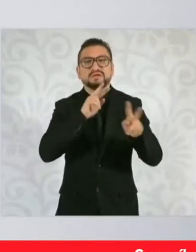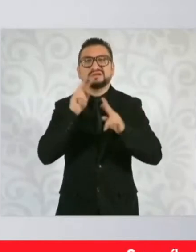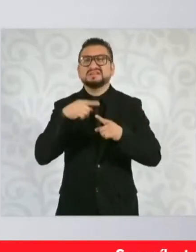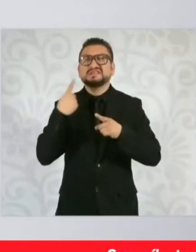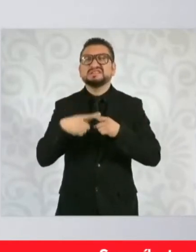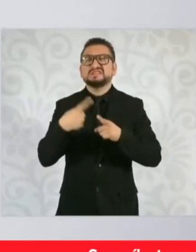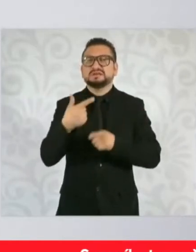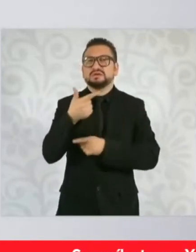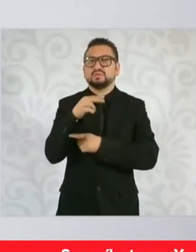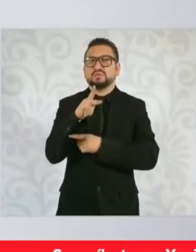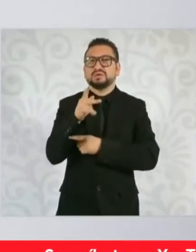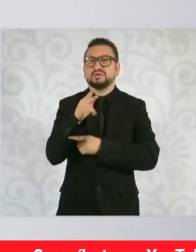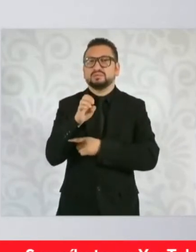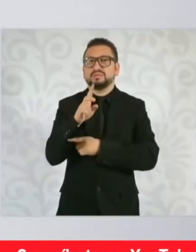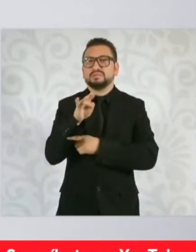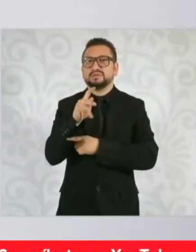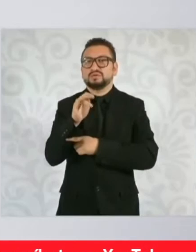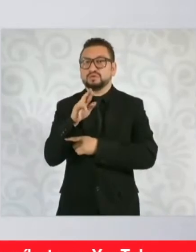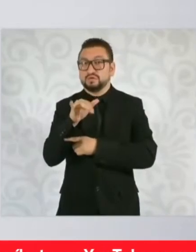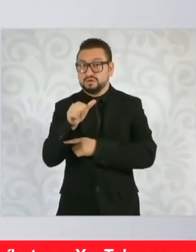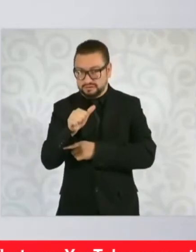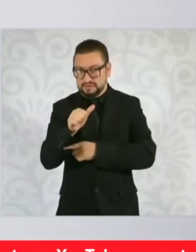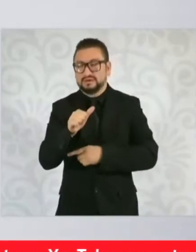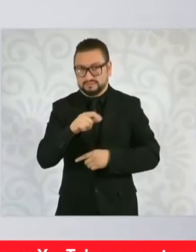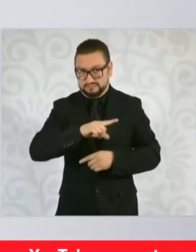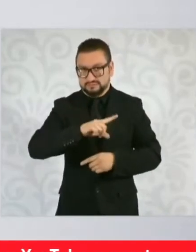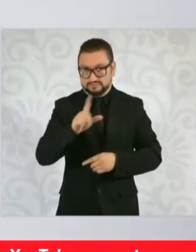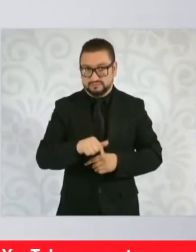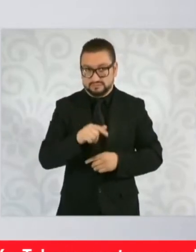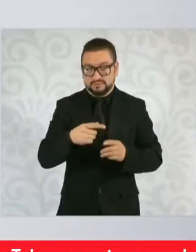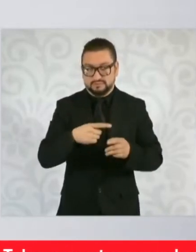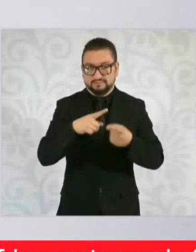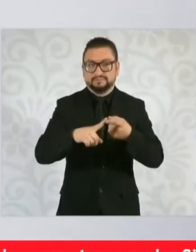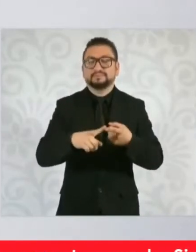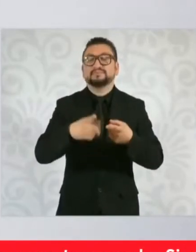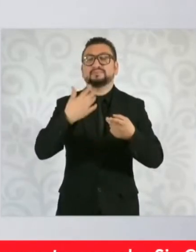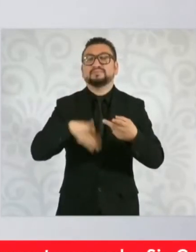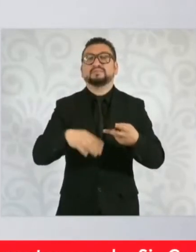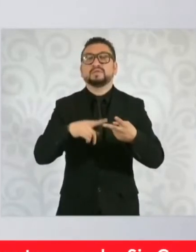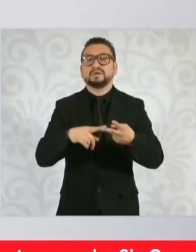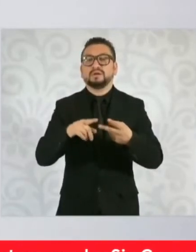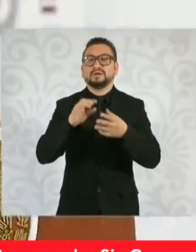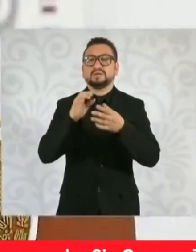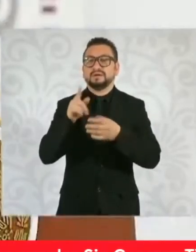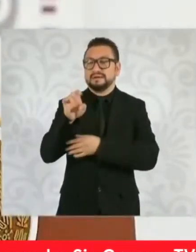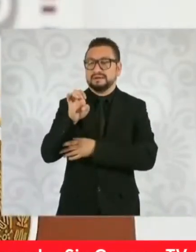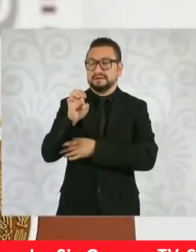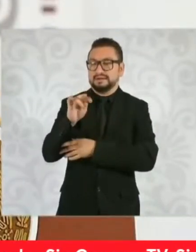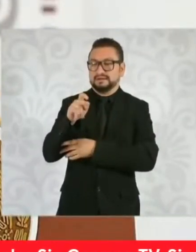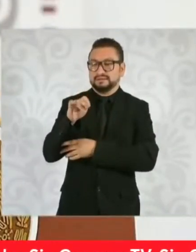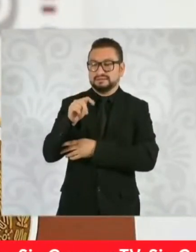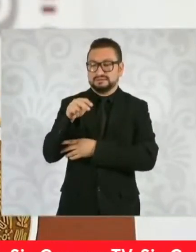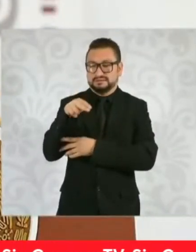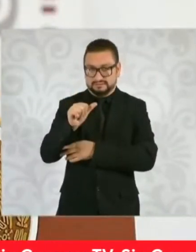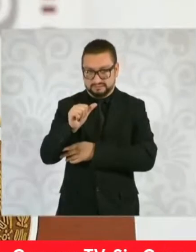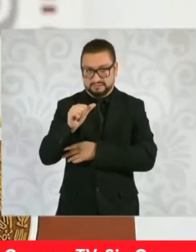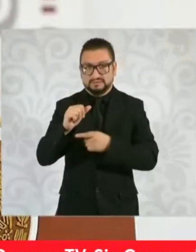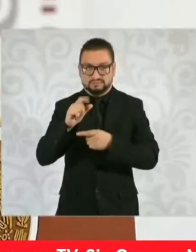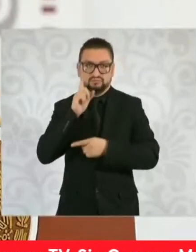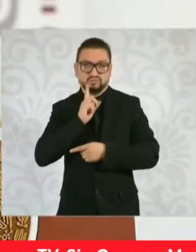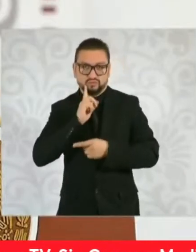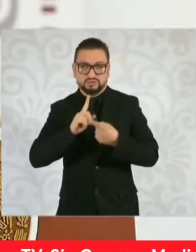Guadalupe Victoria. Bueno, eso es lo primero. Después nos van a aclarar Ernestina y el